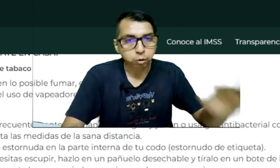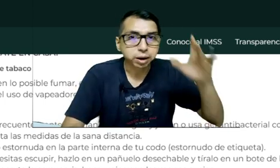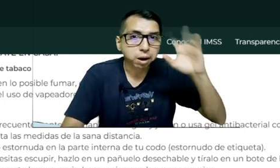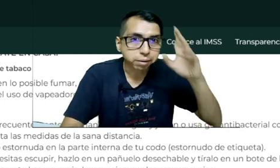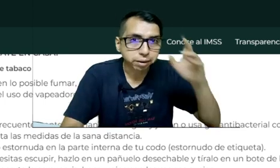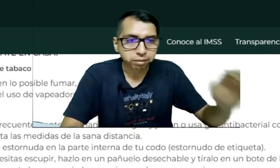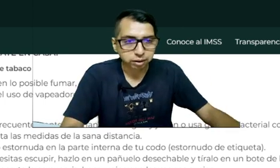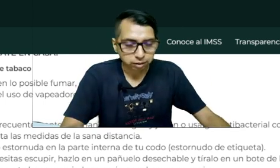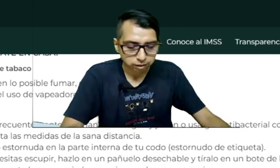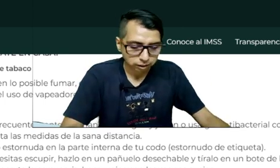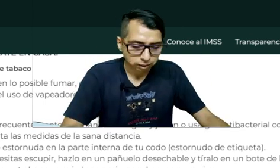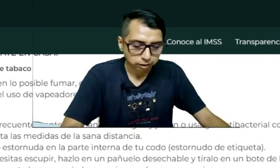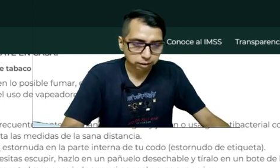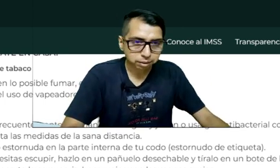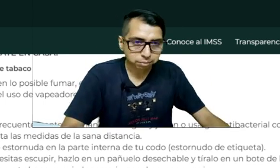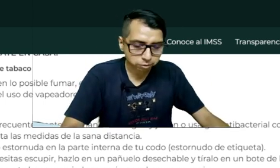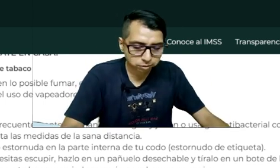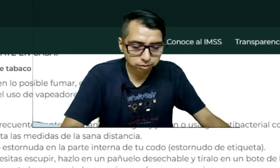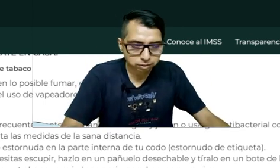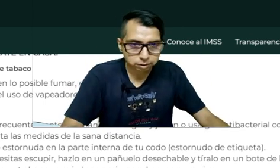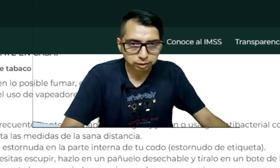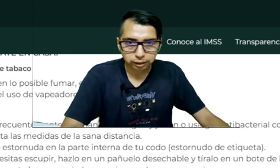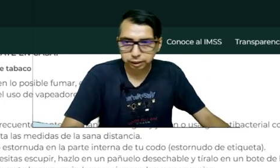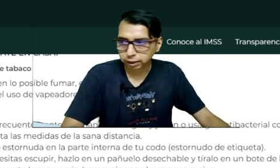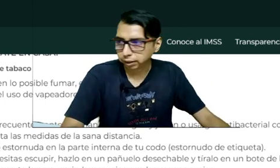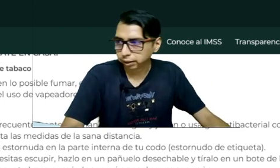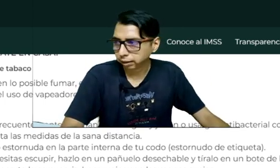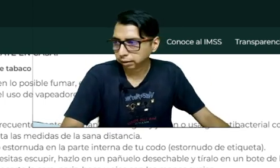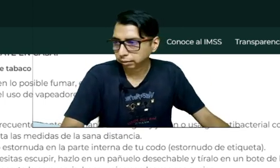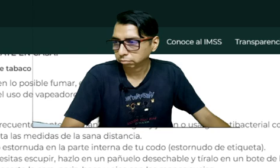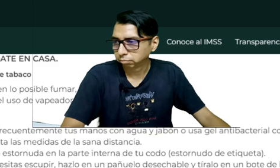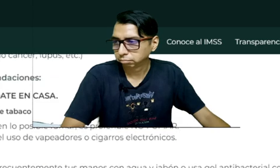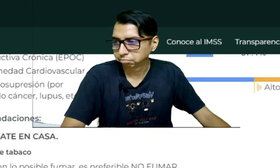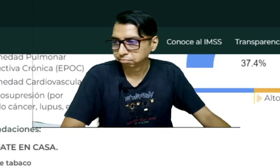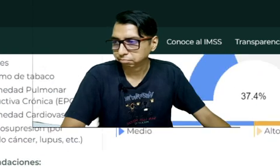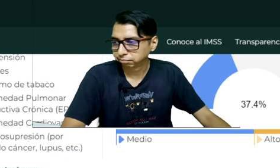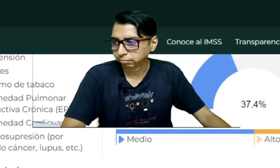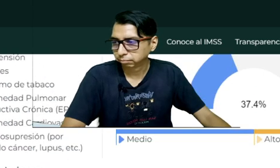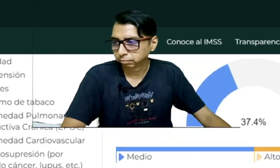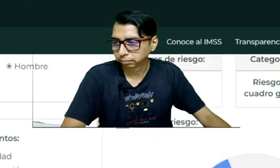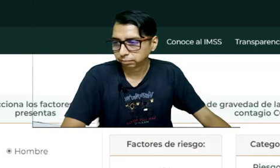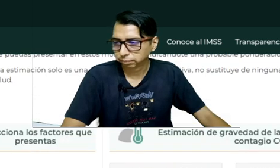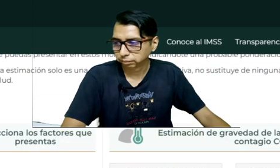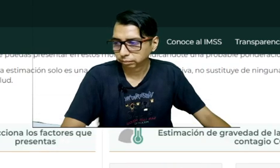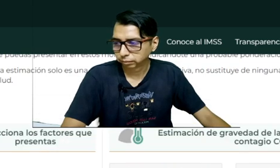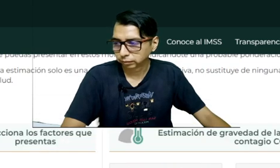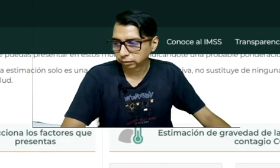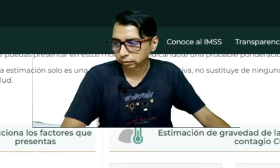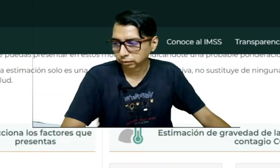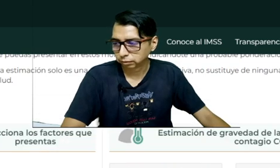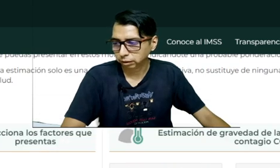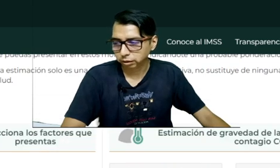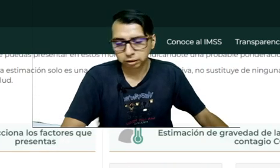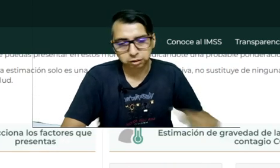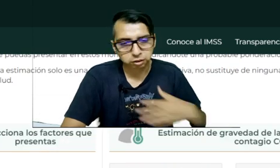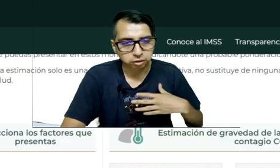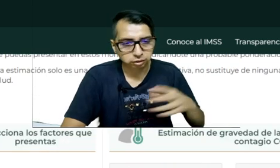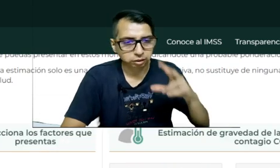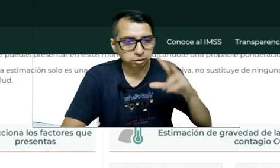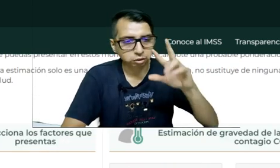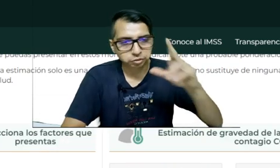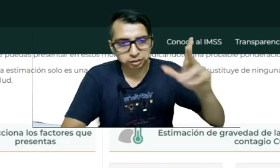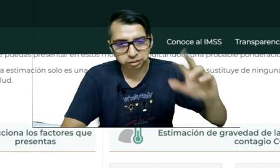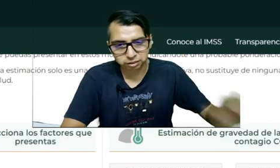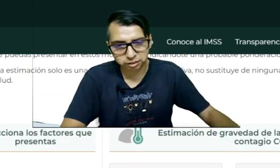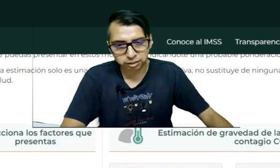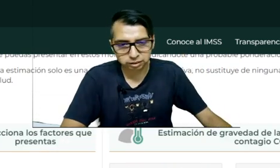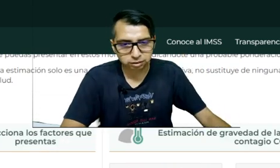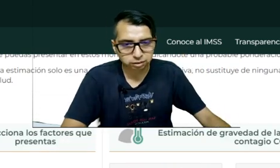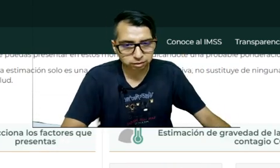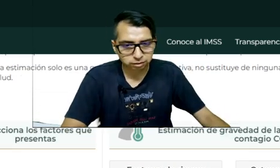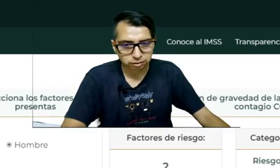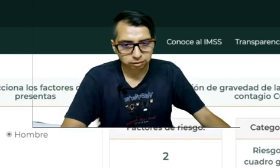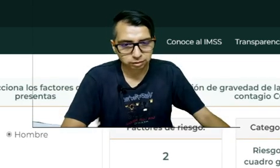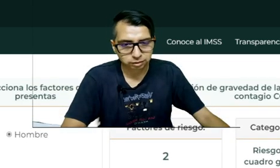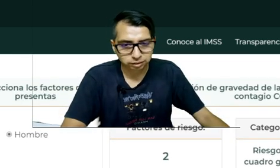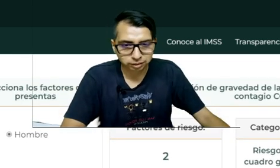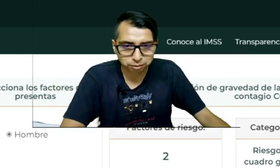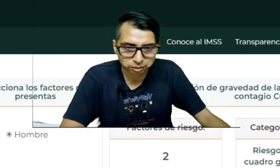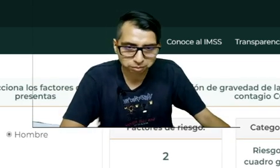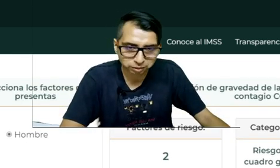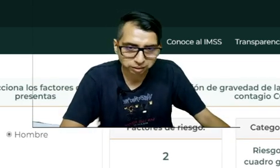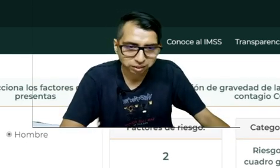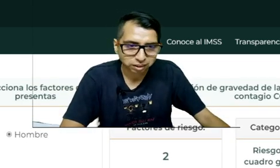ahora ahora digamos de qué meneses yo no tengo los factores de riesgo